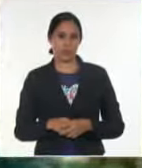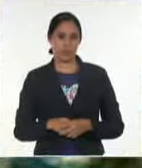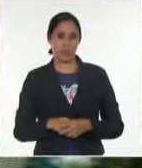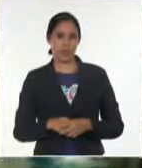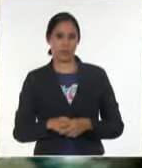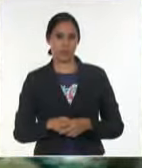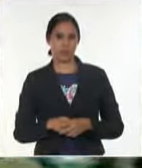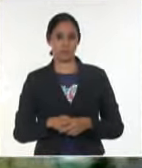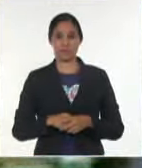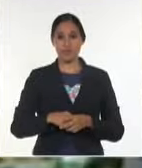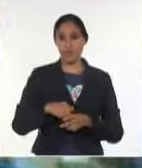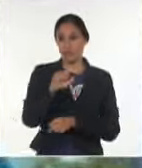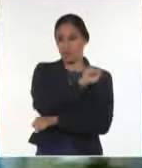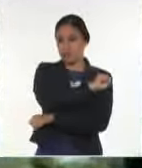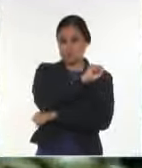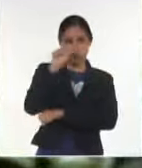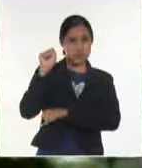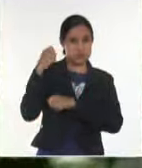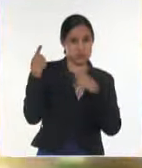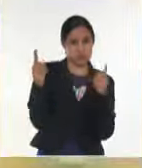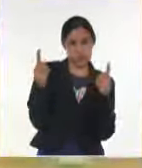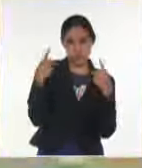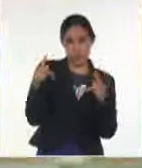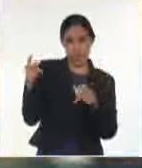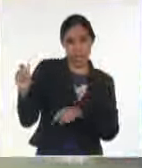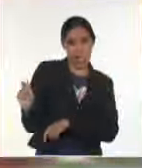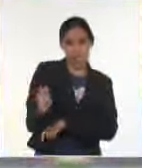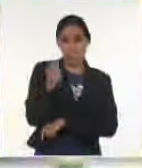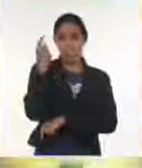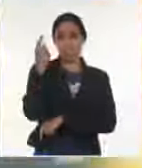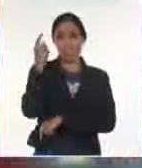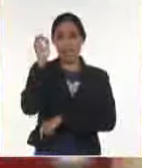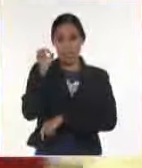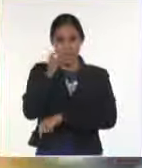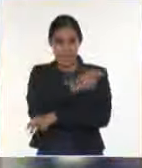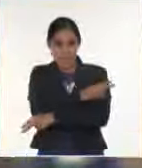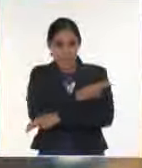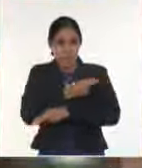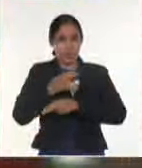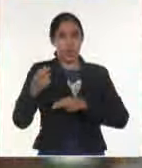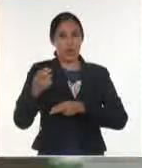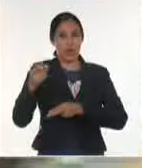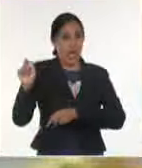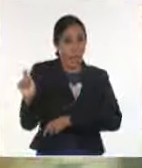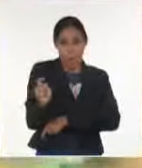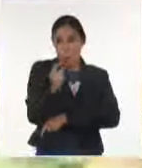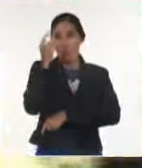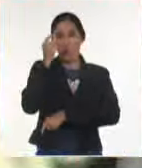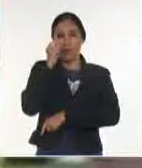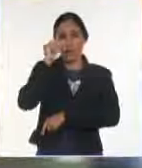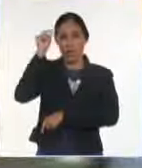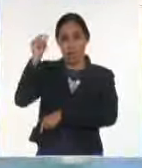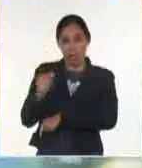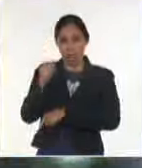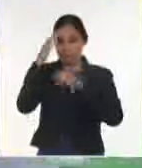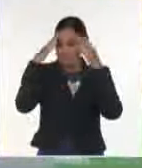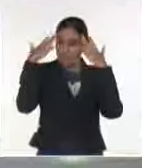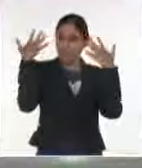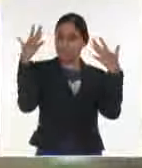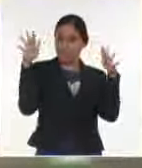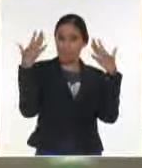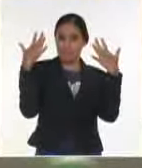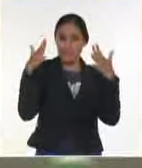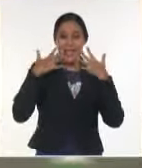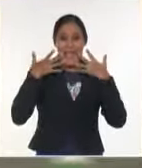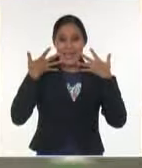¡Récord del mundo! ¡Récord del mundo! Salamanca vuelve a la historia. Salamanca a la historia. ¡Qué enorme alegría!